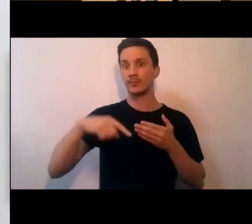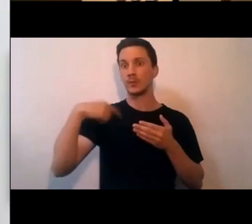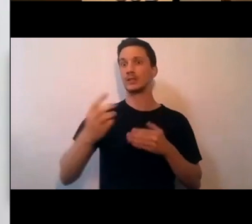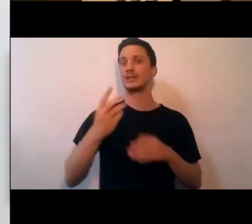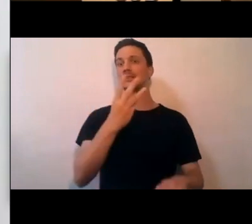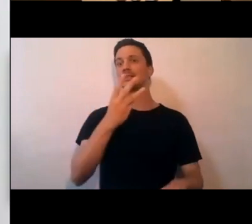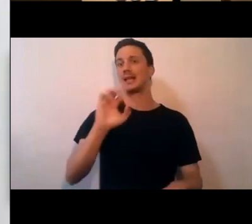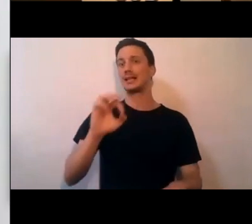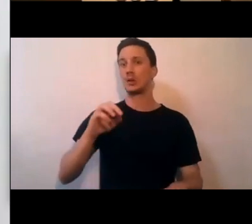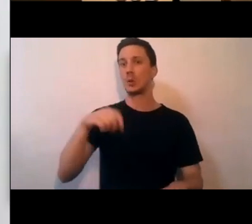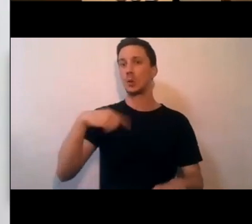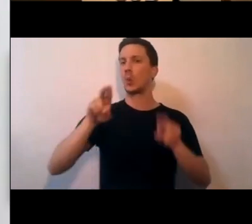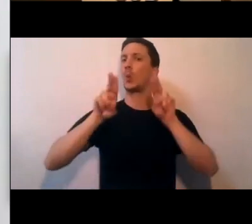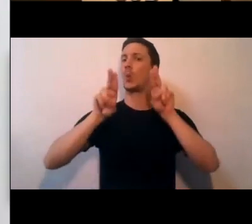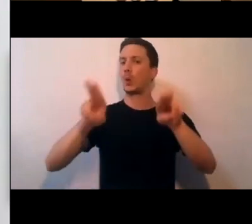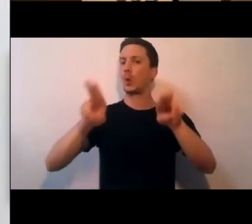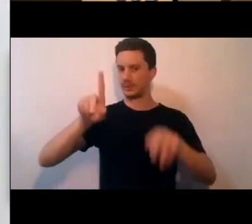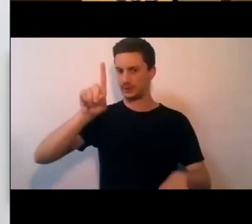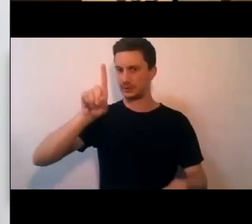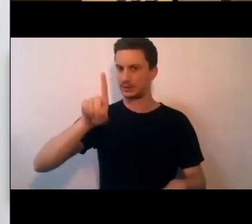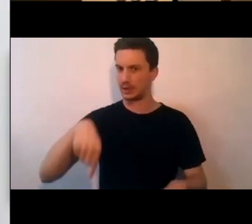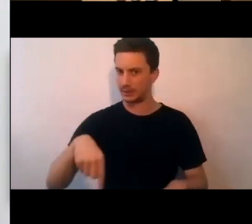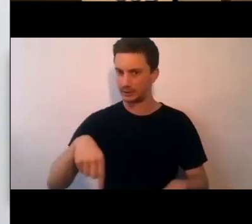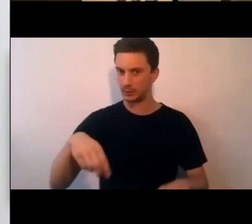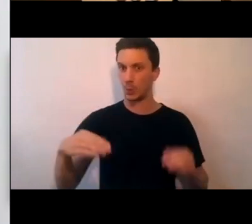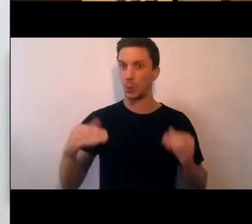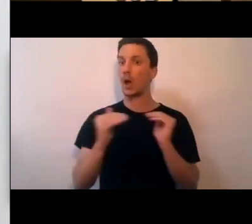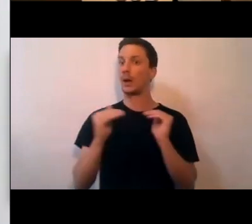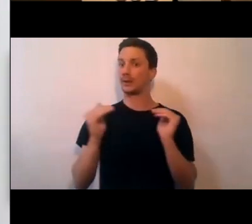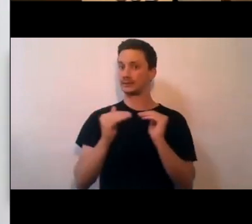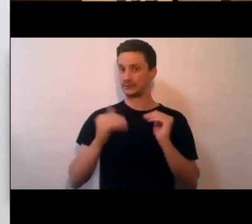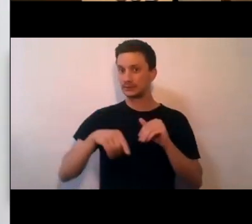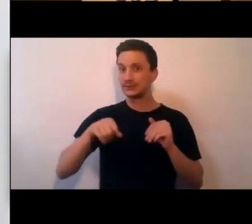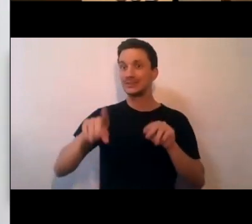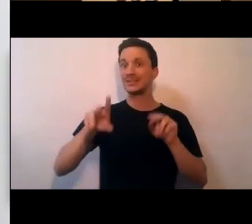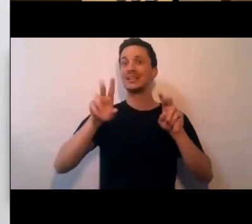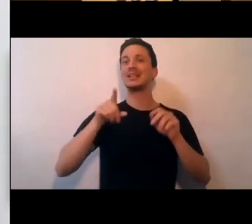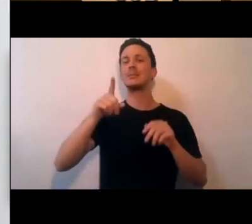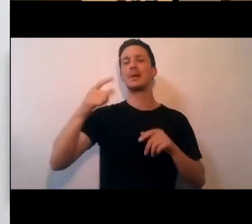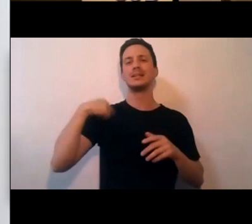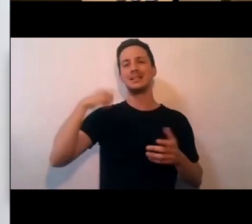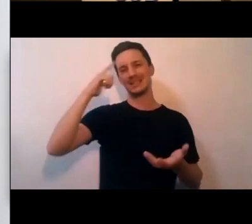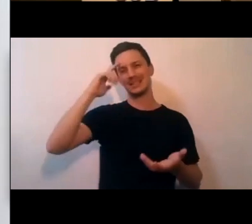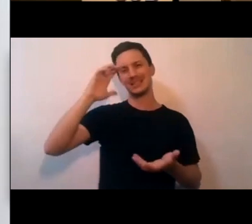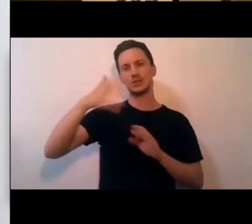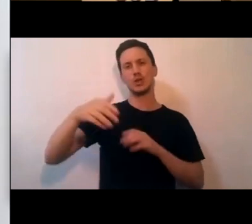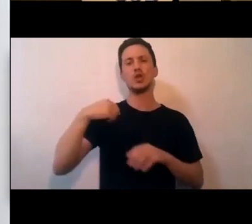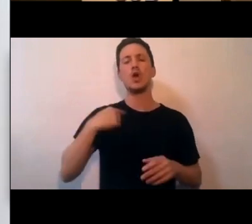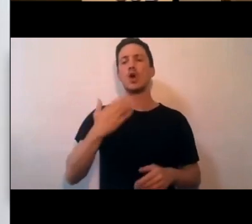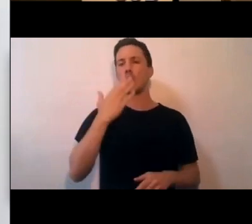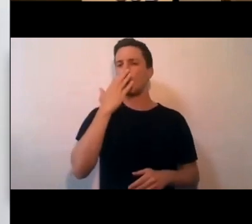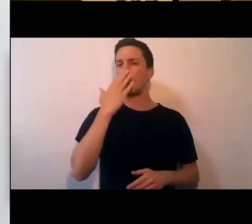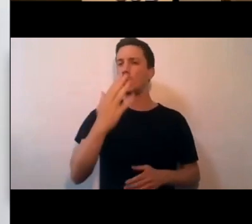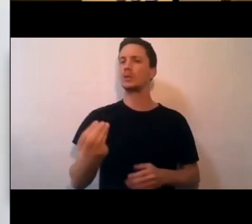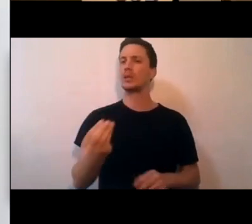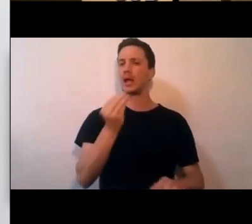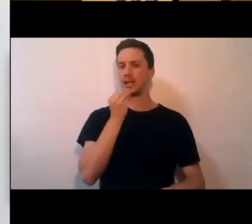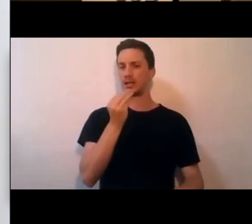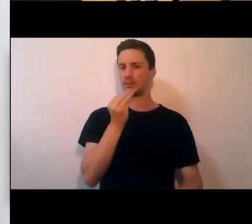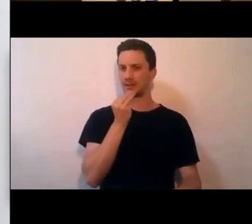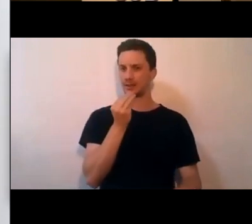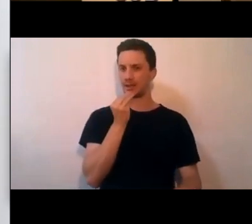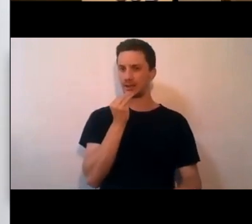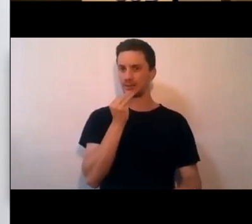otro jueves. En esta ocasión será sobre los trastornos de conducta alimentaria e intentaremos